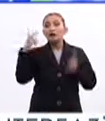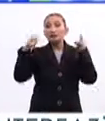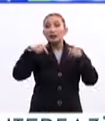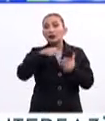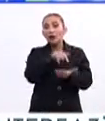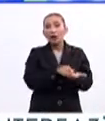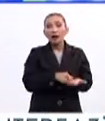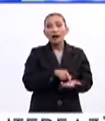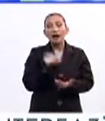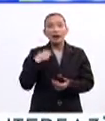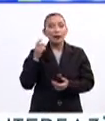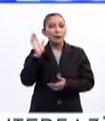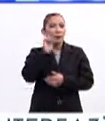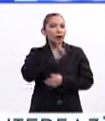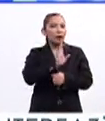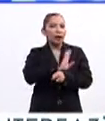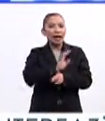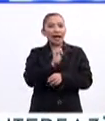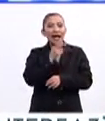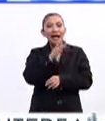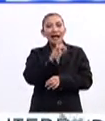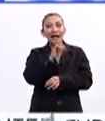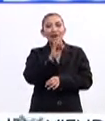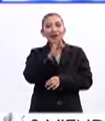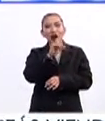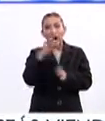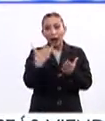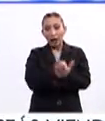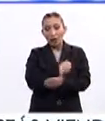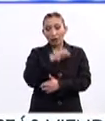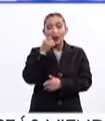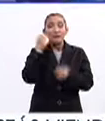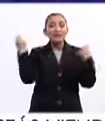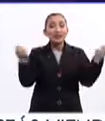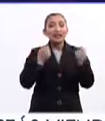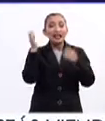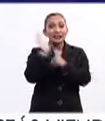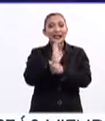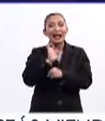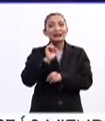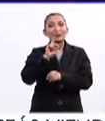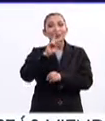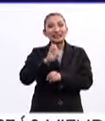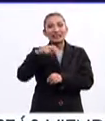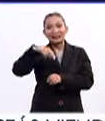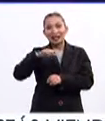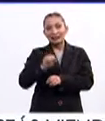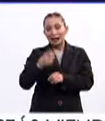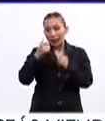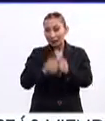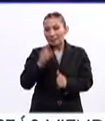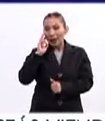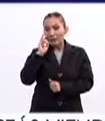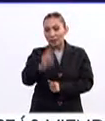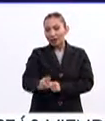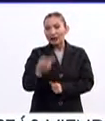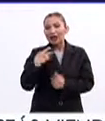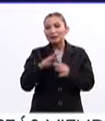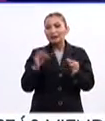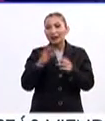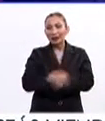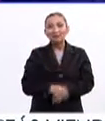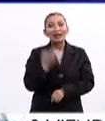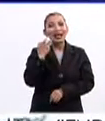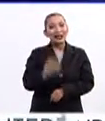en el estudio la cineasta Elena Franco, ganadora del Festival CineSpace de la NASA. Quédate para ver lo que nos